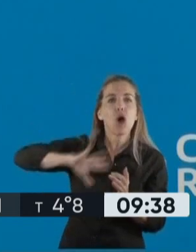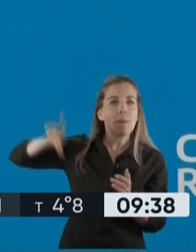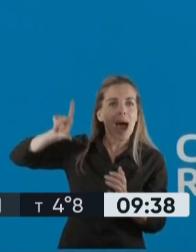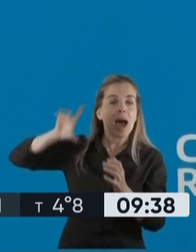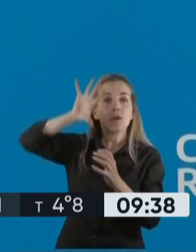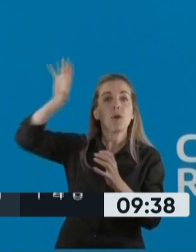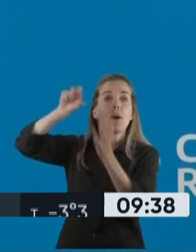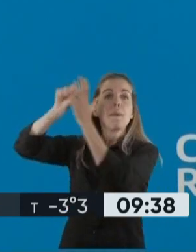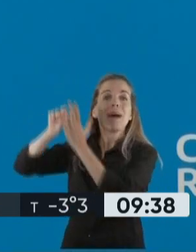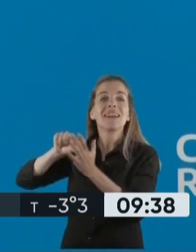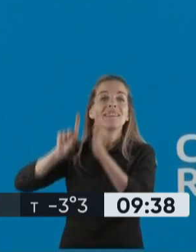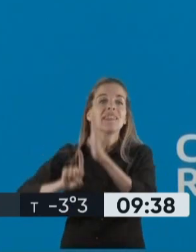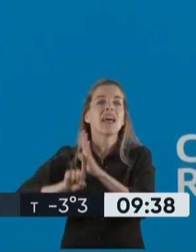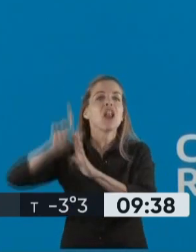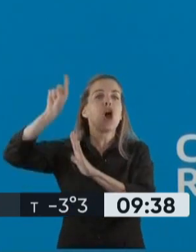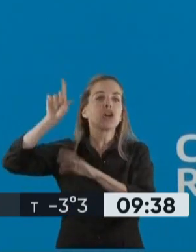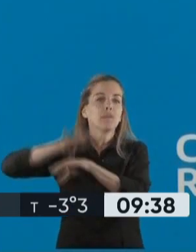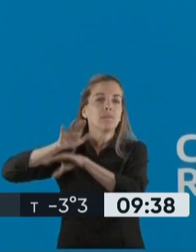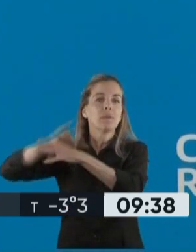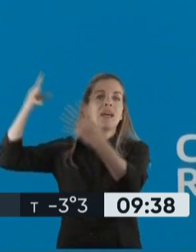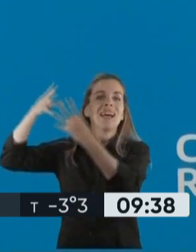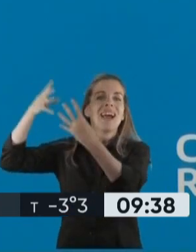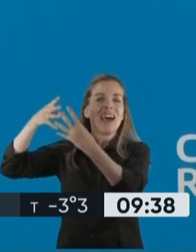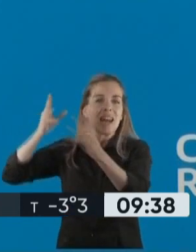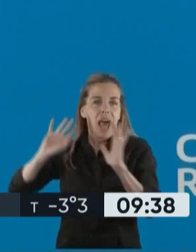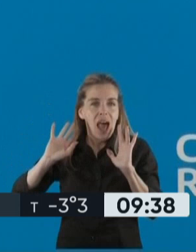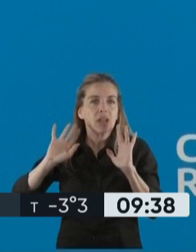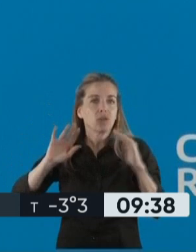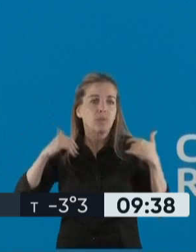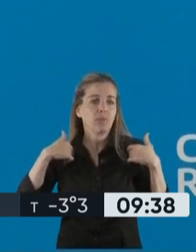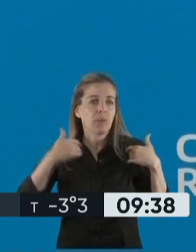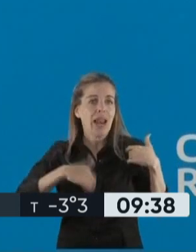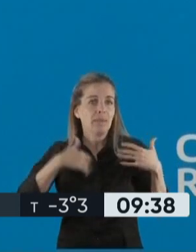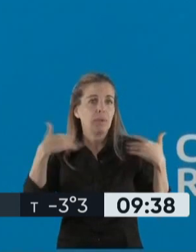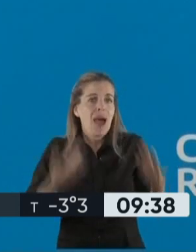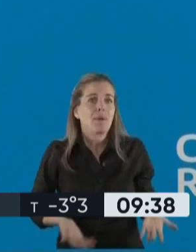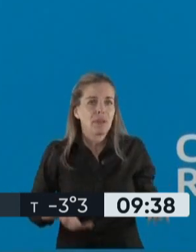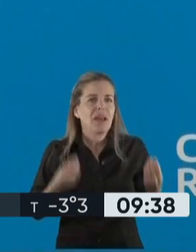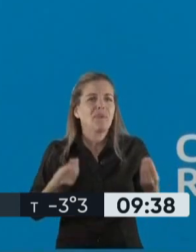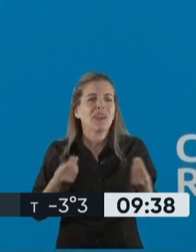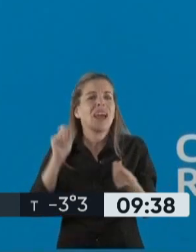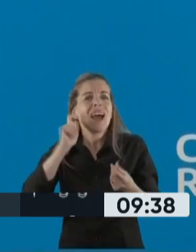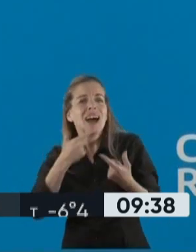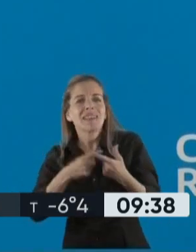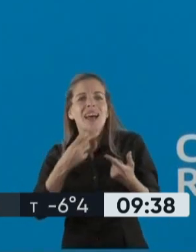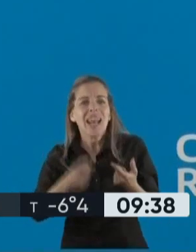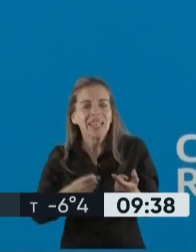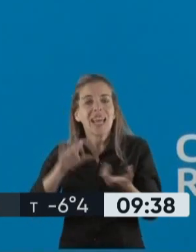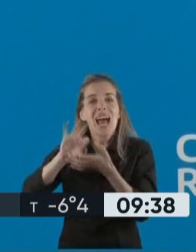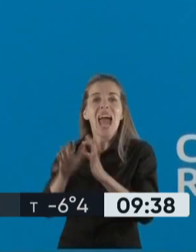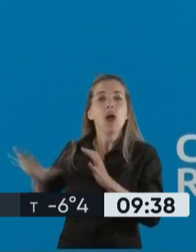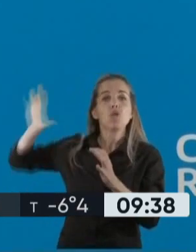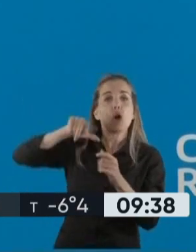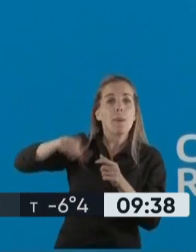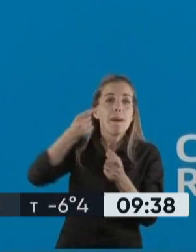a raíz de las consecuencias de la guerra, pero además están teniendo precios exorbitantes porque la mayoría casi tenían su